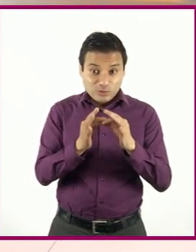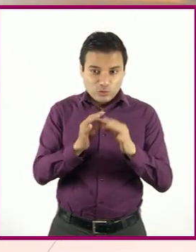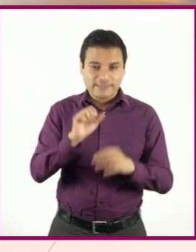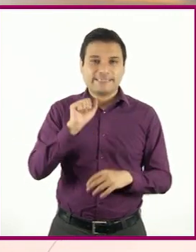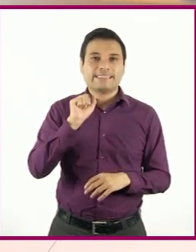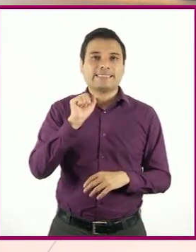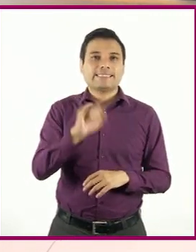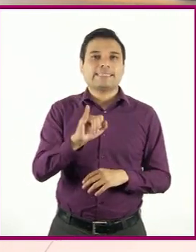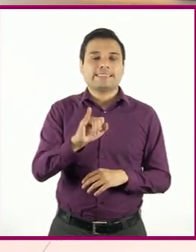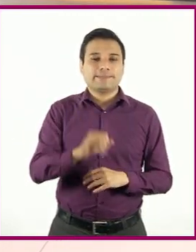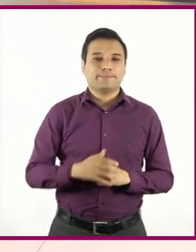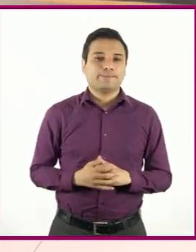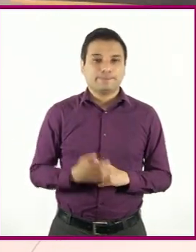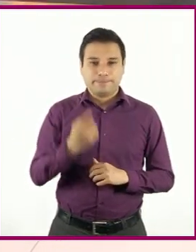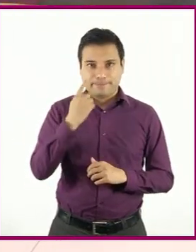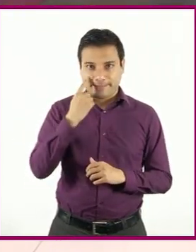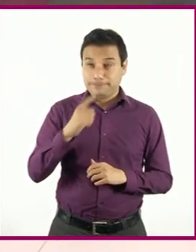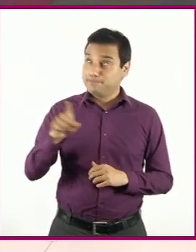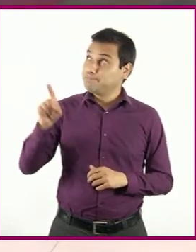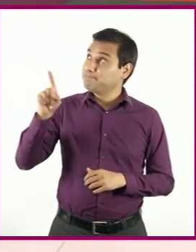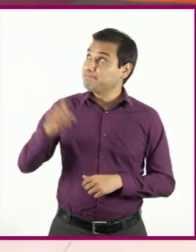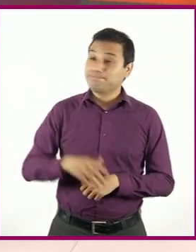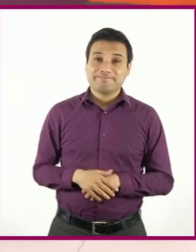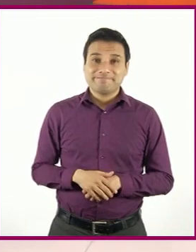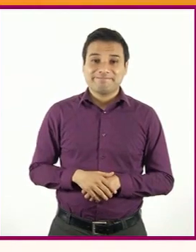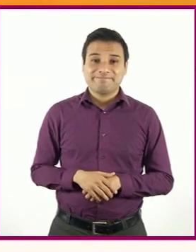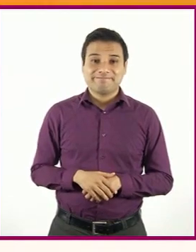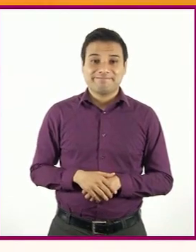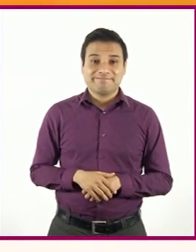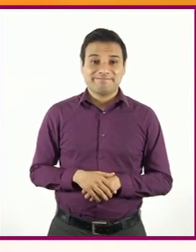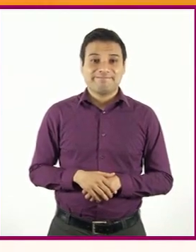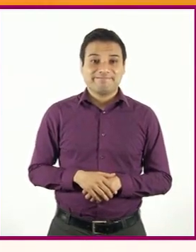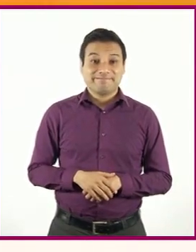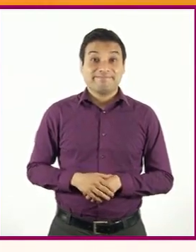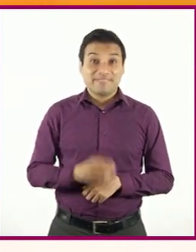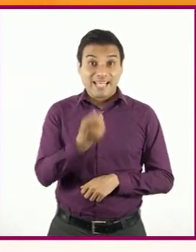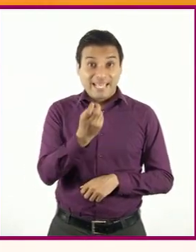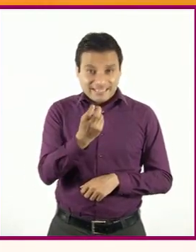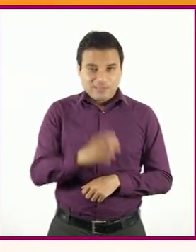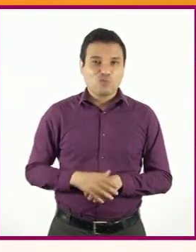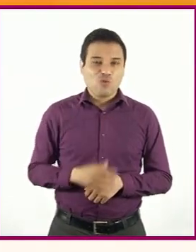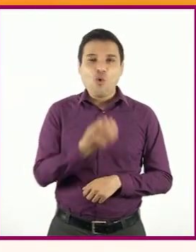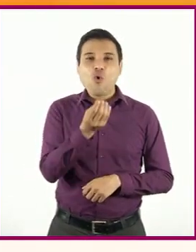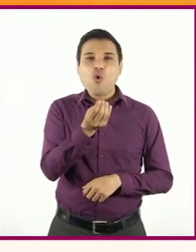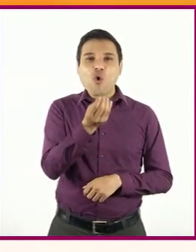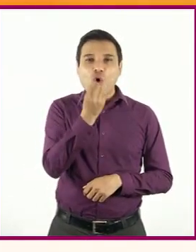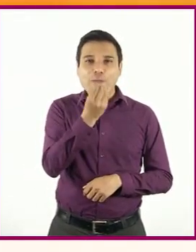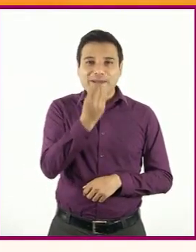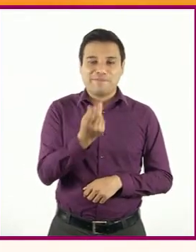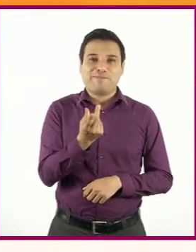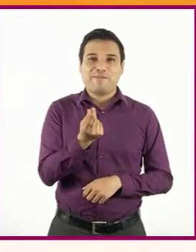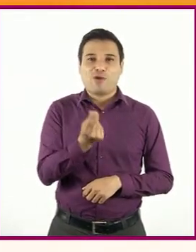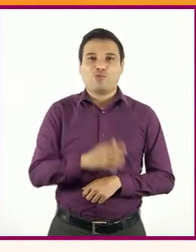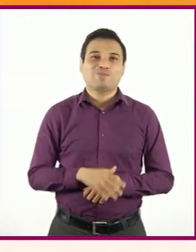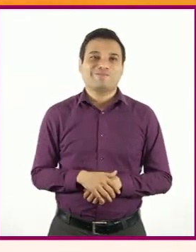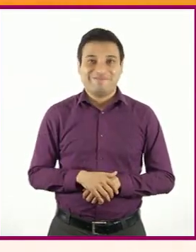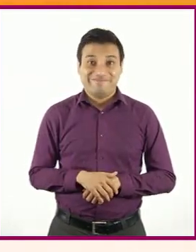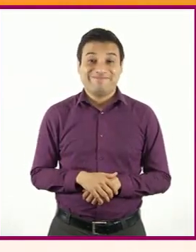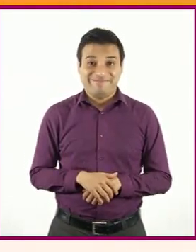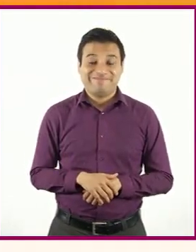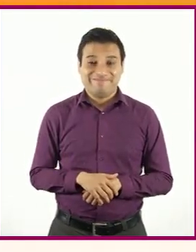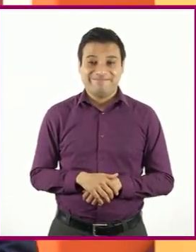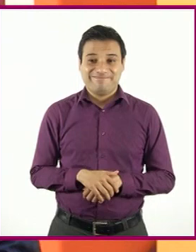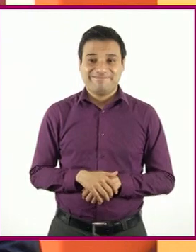Muy bien. Este es nuestro dispensador de comida para perro. Lo elaboramos